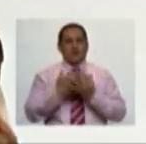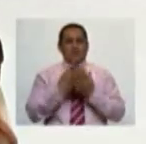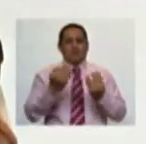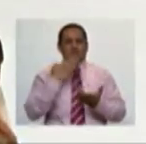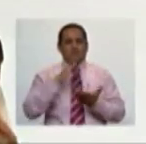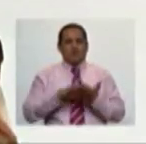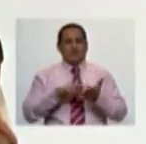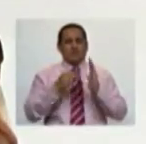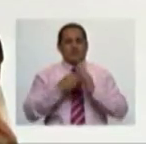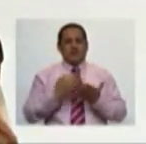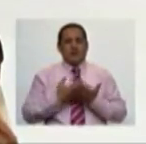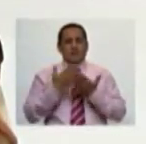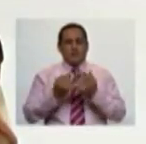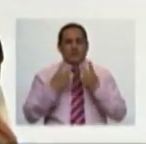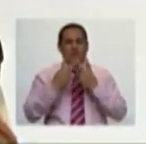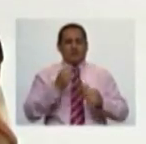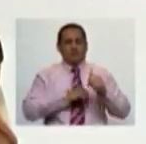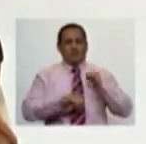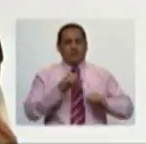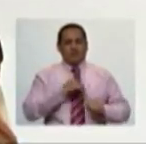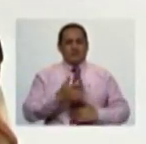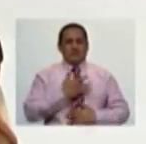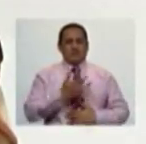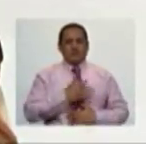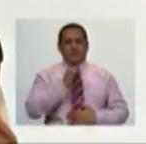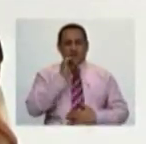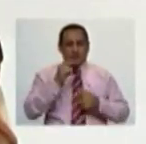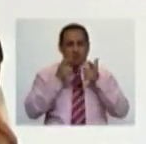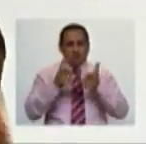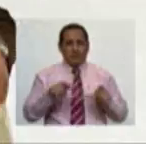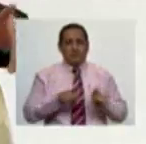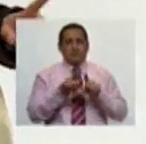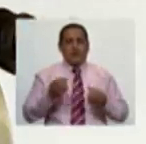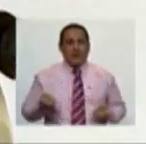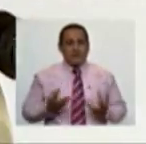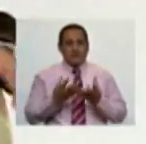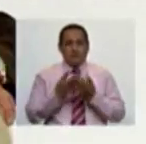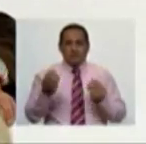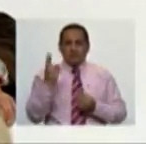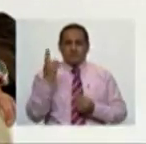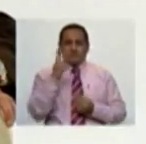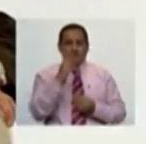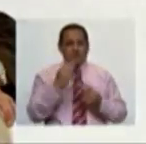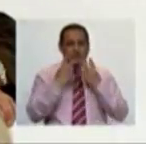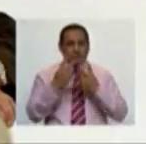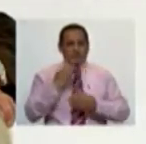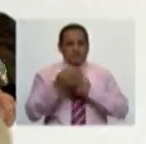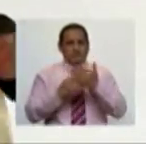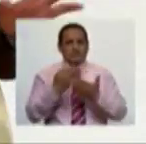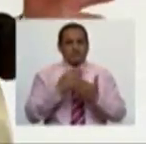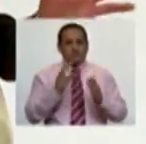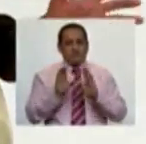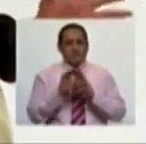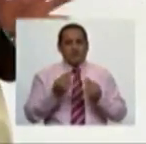a la impunidad, que es la base de esta impotencia, de esta sensación de inseguridad y que anima a los delincuentes en esta